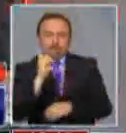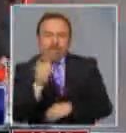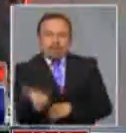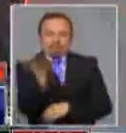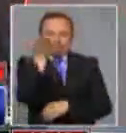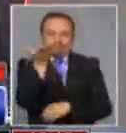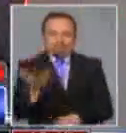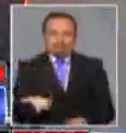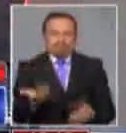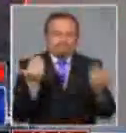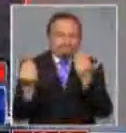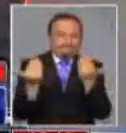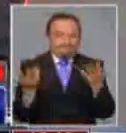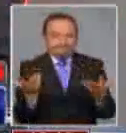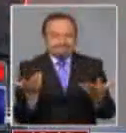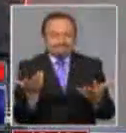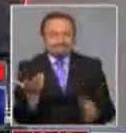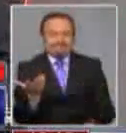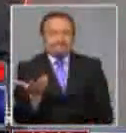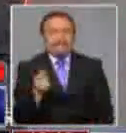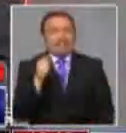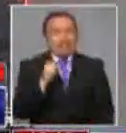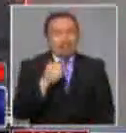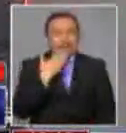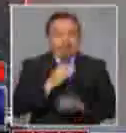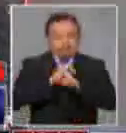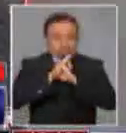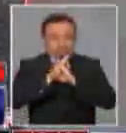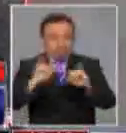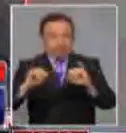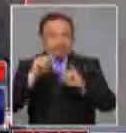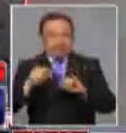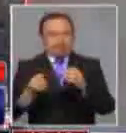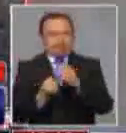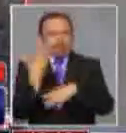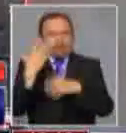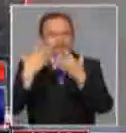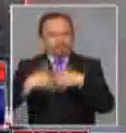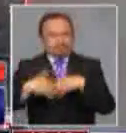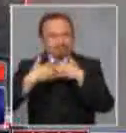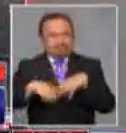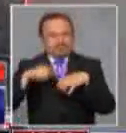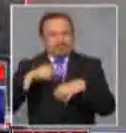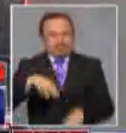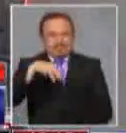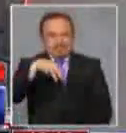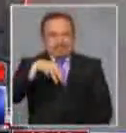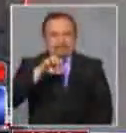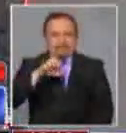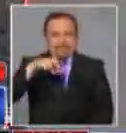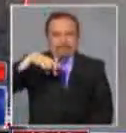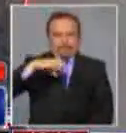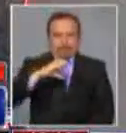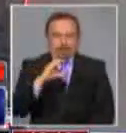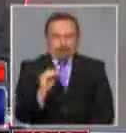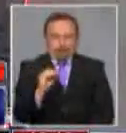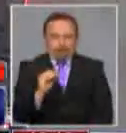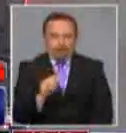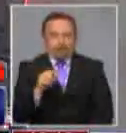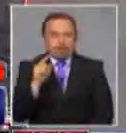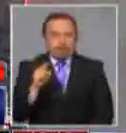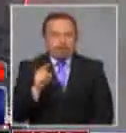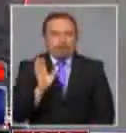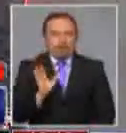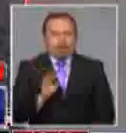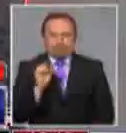dólar lo que ocurre es que cuando se anunció esta nueva Innovación en el meco que inicialmente tenía